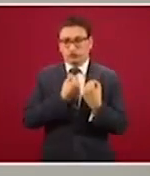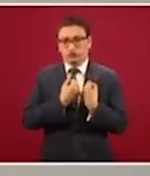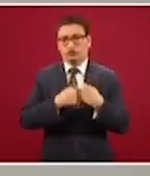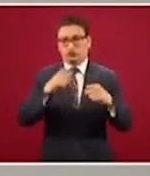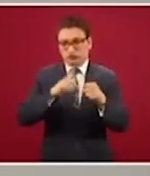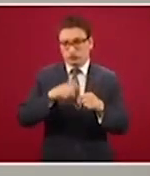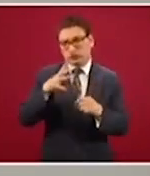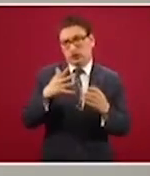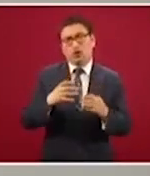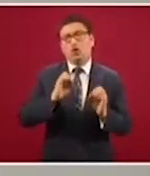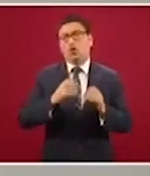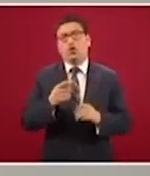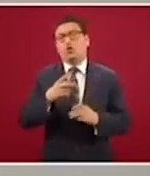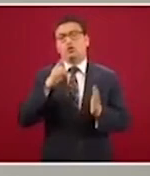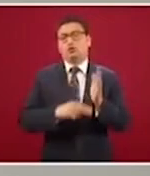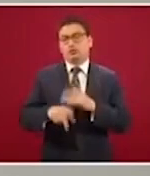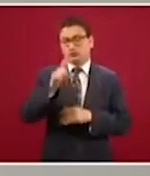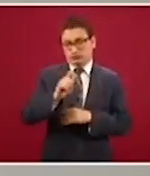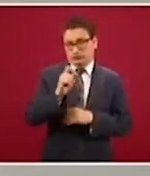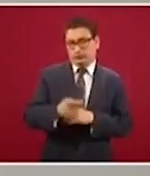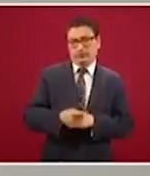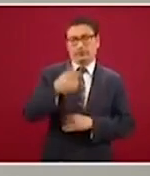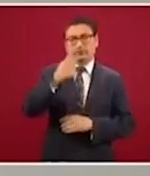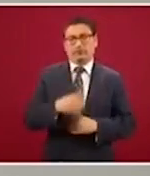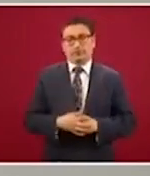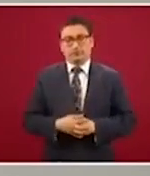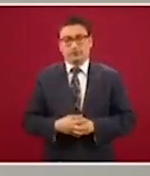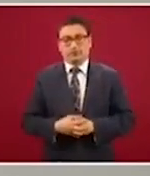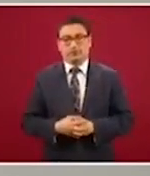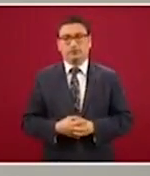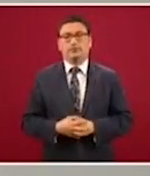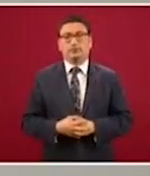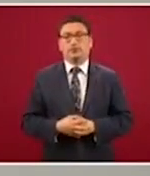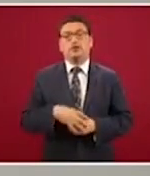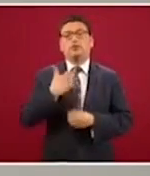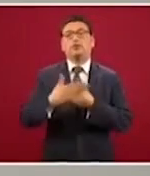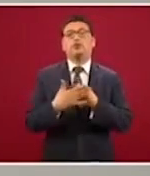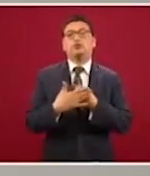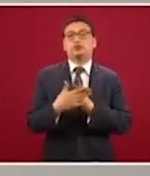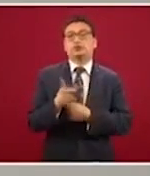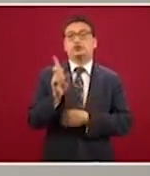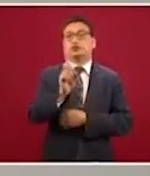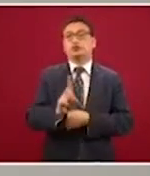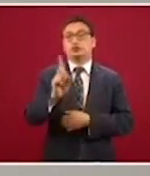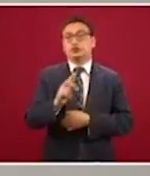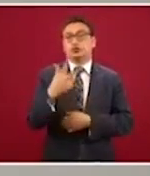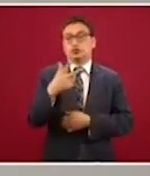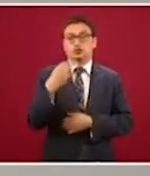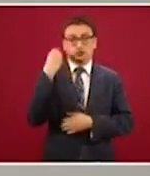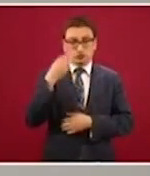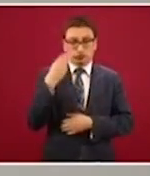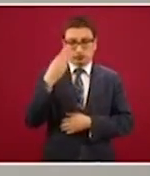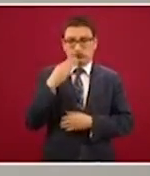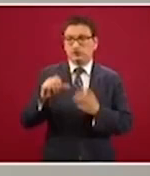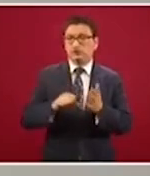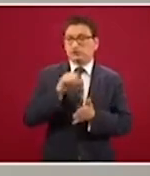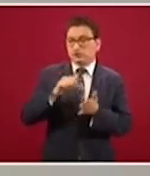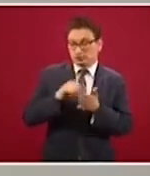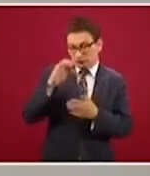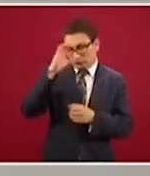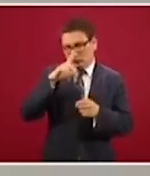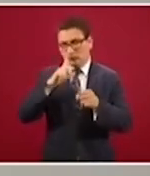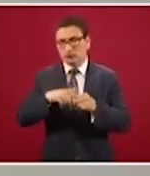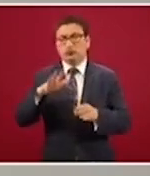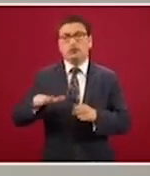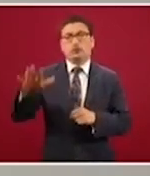este 2020. Va a ser el próximo domingo 8 de marzo en el Centro Cultural Los Pinos a